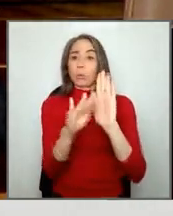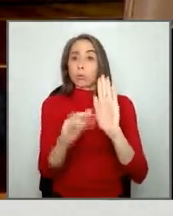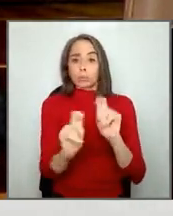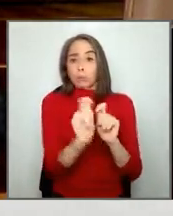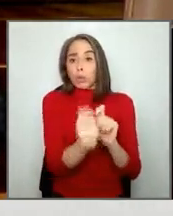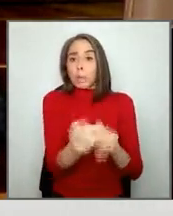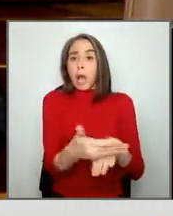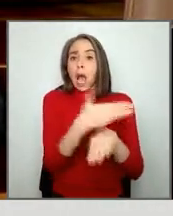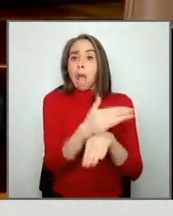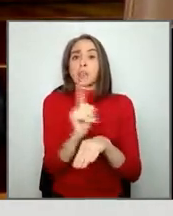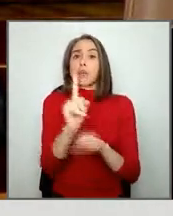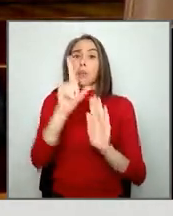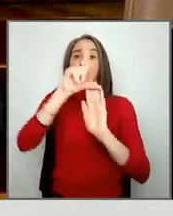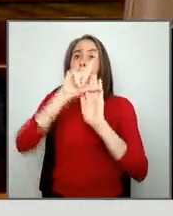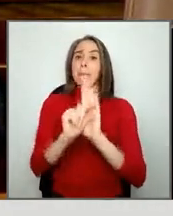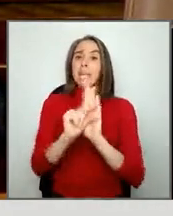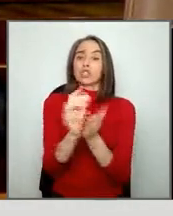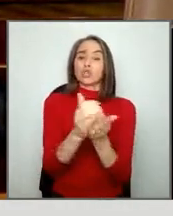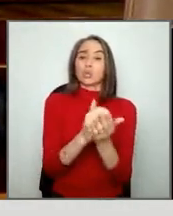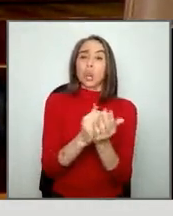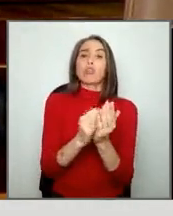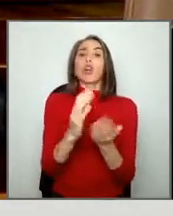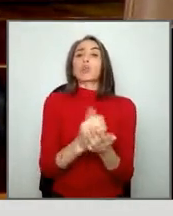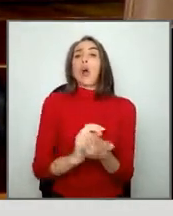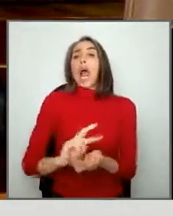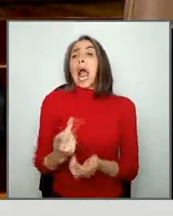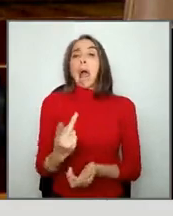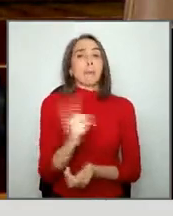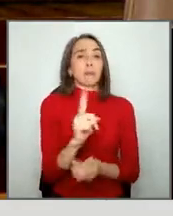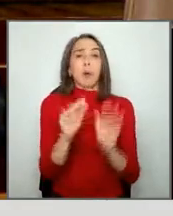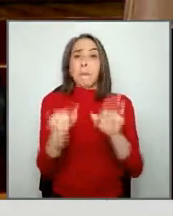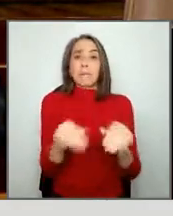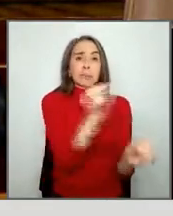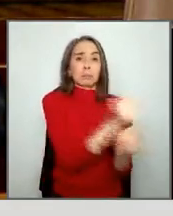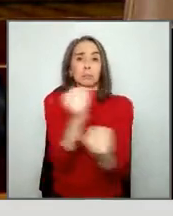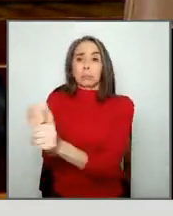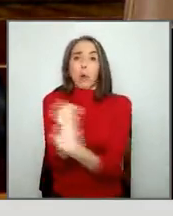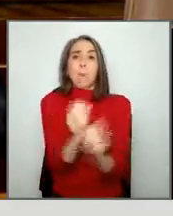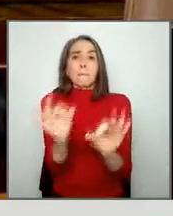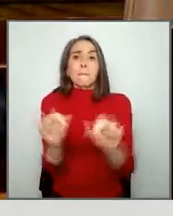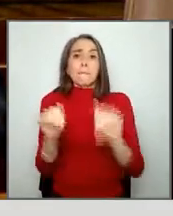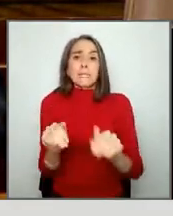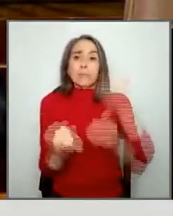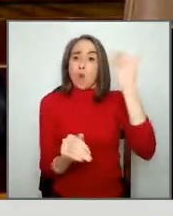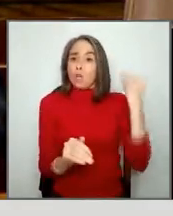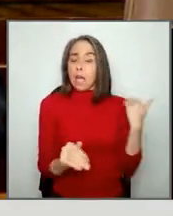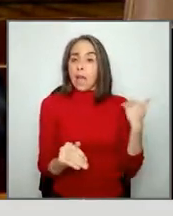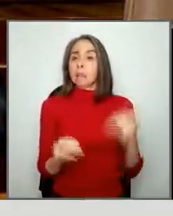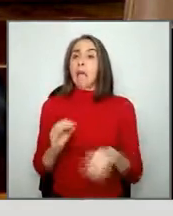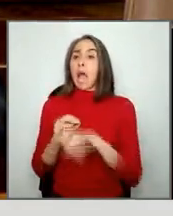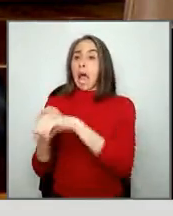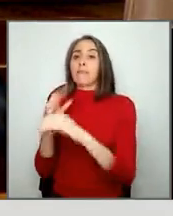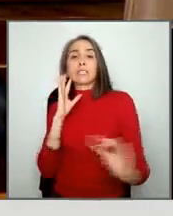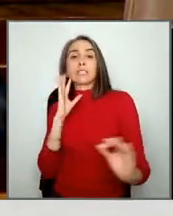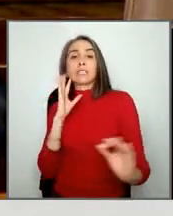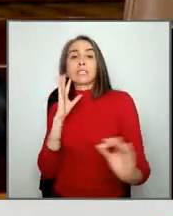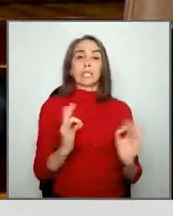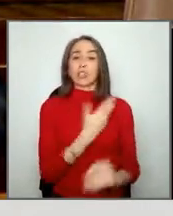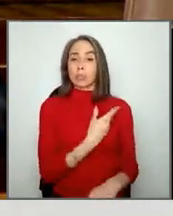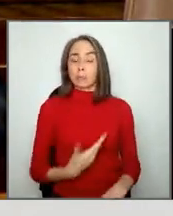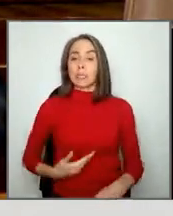relajarle o modificar Los sueldos llama realizará las mismas funciones si ahorita presidente como sociedad tenemos que volver a valorar